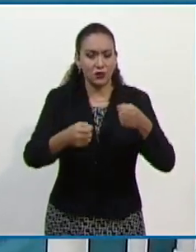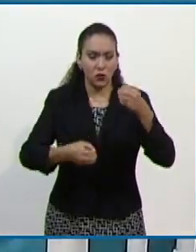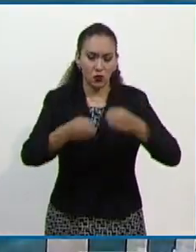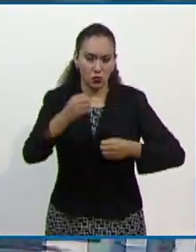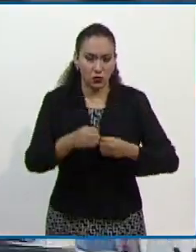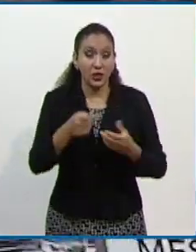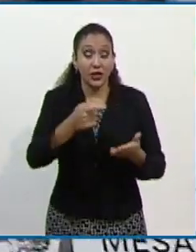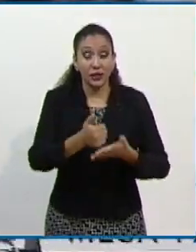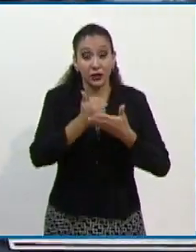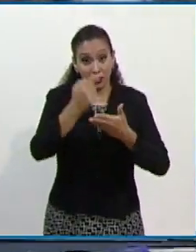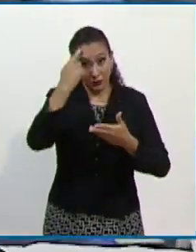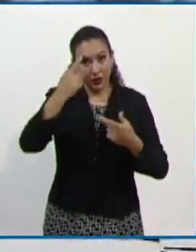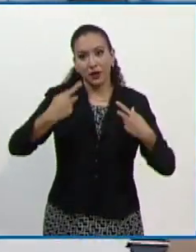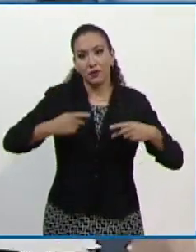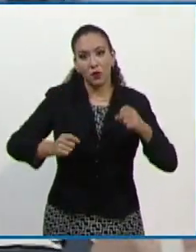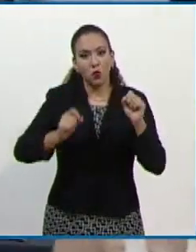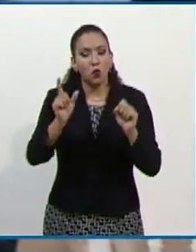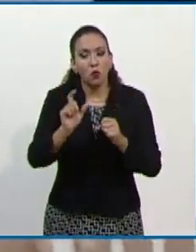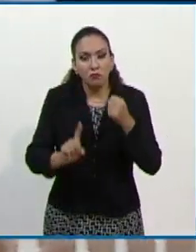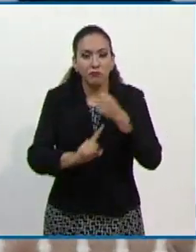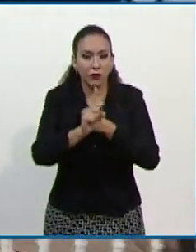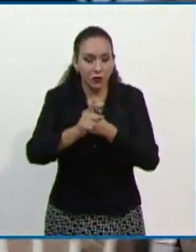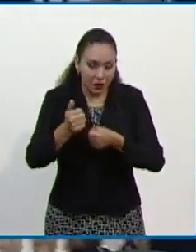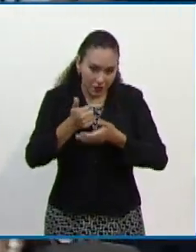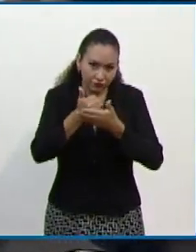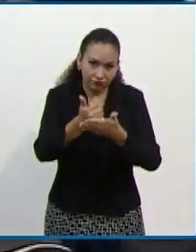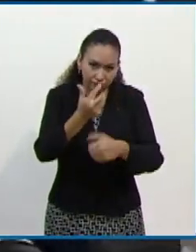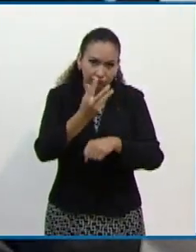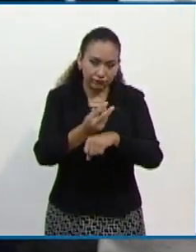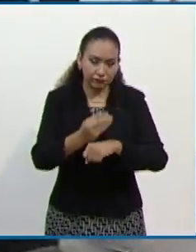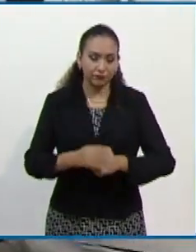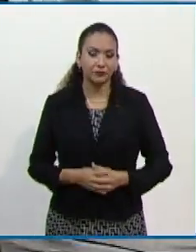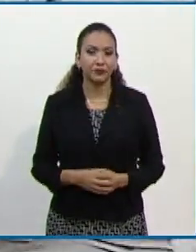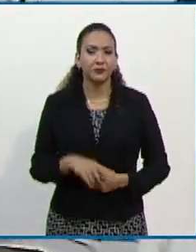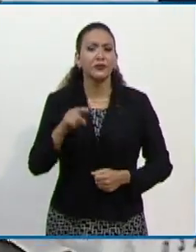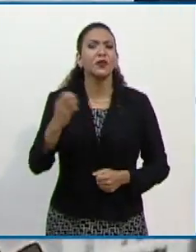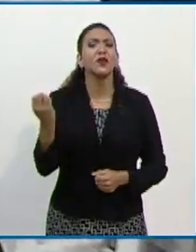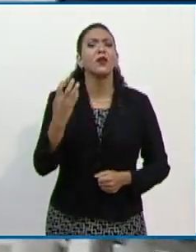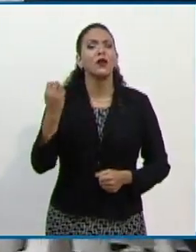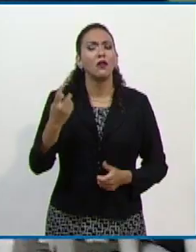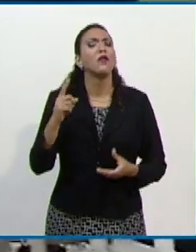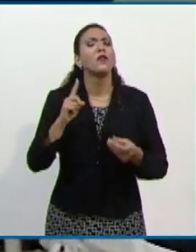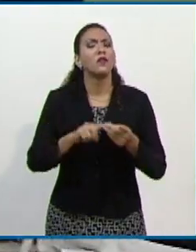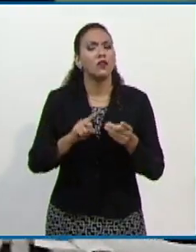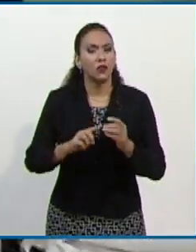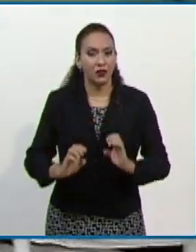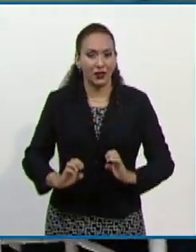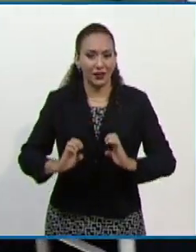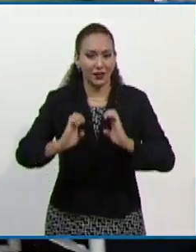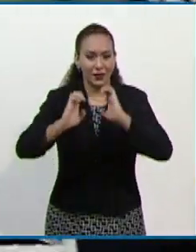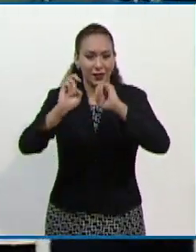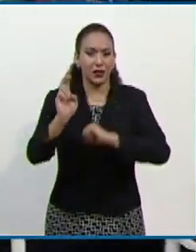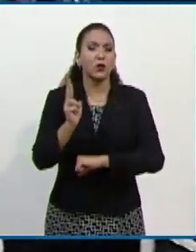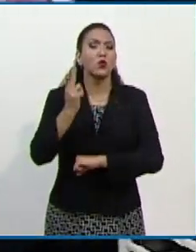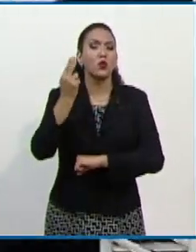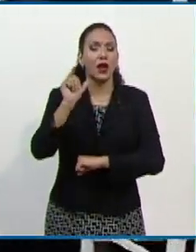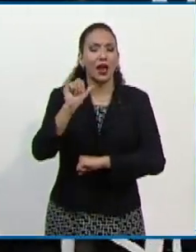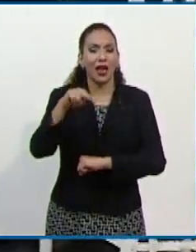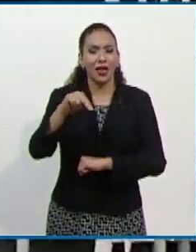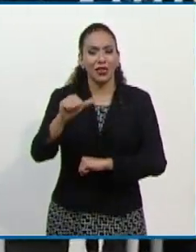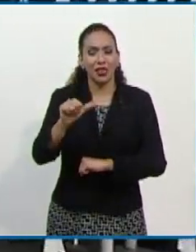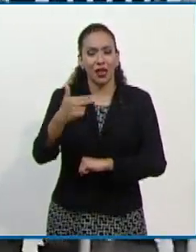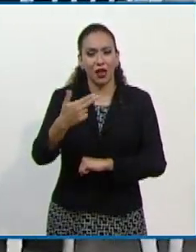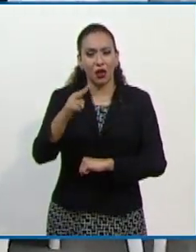los verdaderos problemas que enfrenta el país en estas materias. El foro se llevará a cabo en las instalaciones de la Universidad Anáhuac y